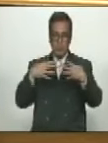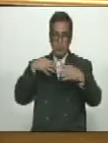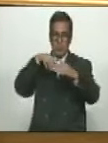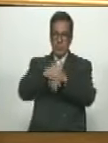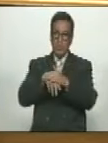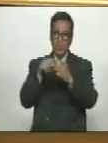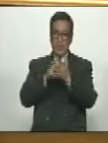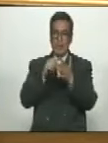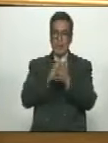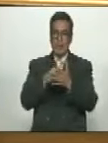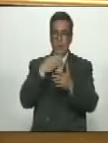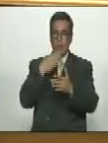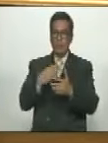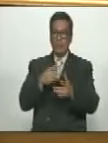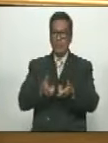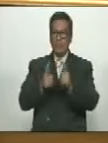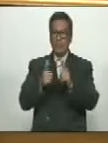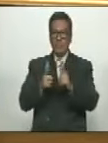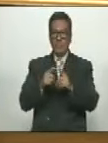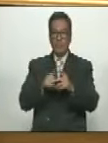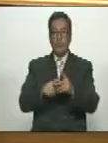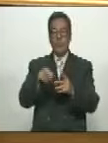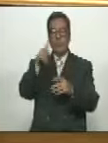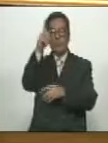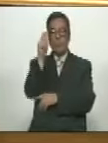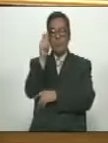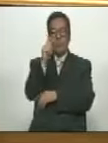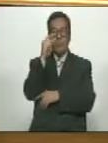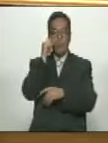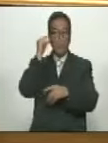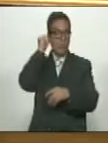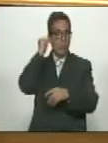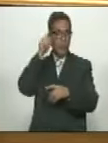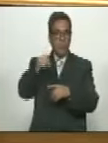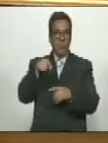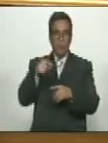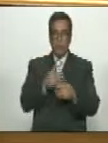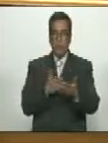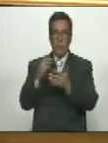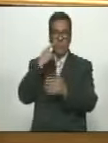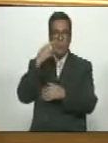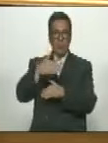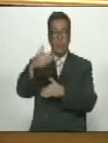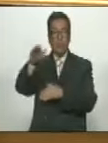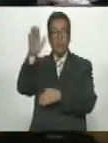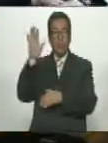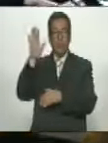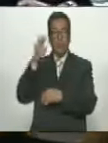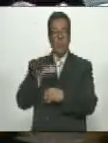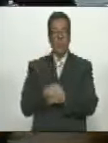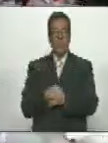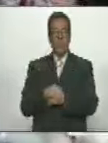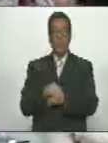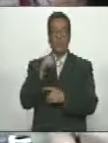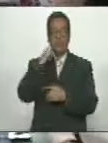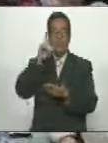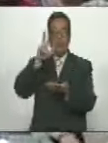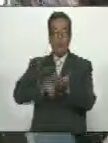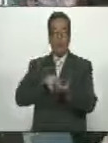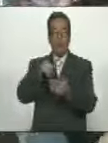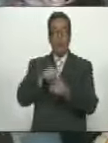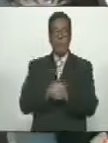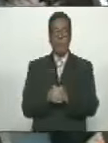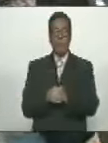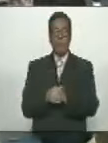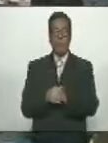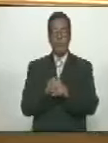incluir el punto solicitado por el diputado Jesús Faría en el orden del día, sírvanse a manifestarlo con la señal de costumbre. Queda aprobado.